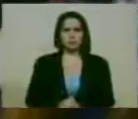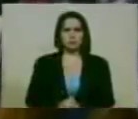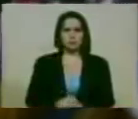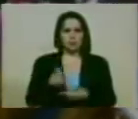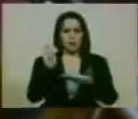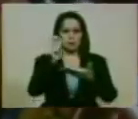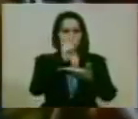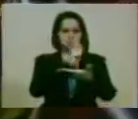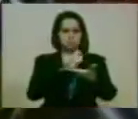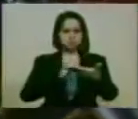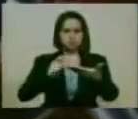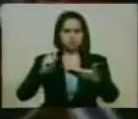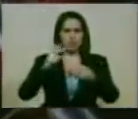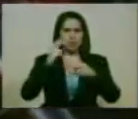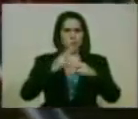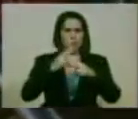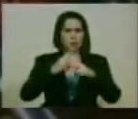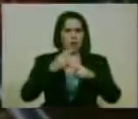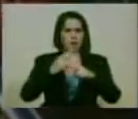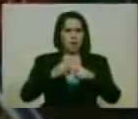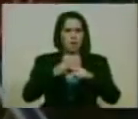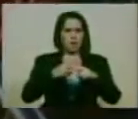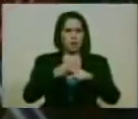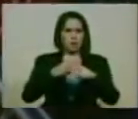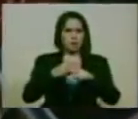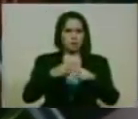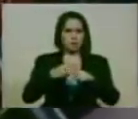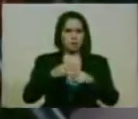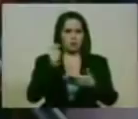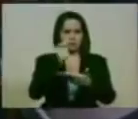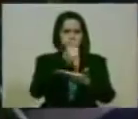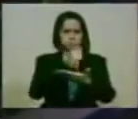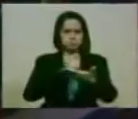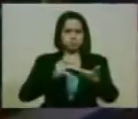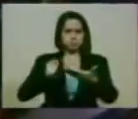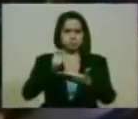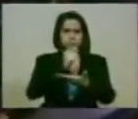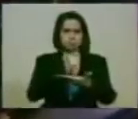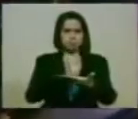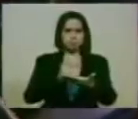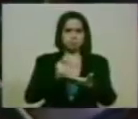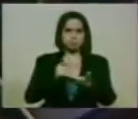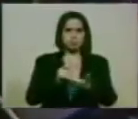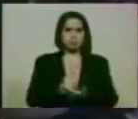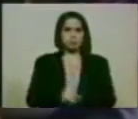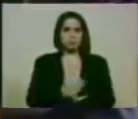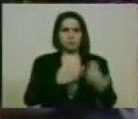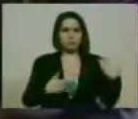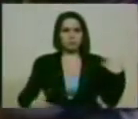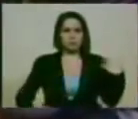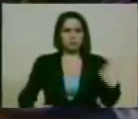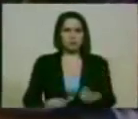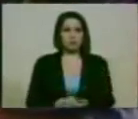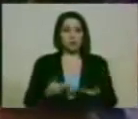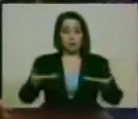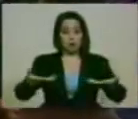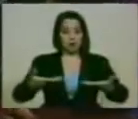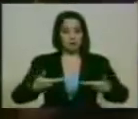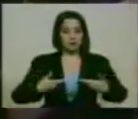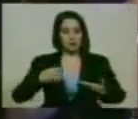tallado de todas las comunidades, fue tallado, don presidente. ¿En Amazonas? Bueno, lo recibo con mucha